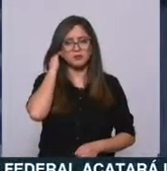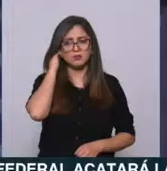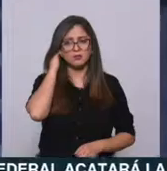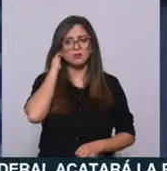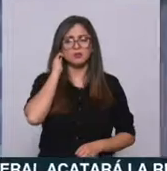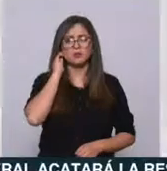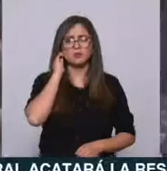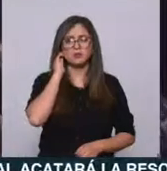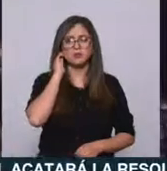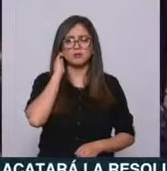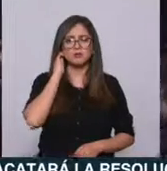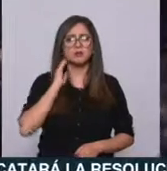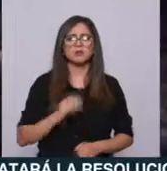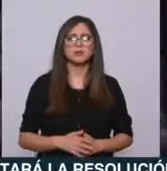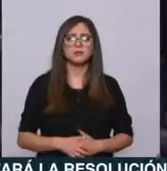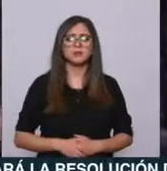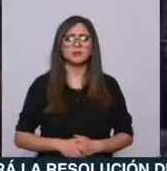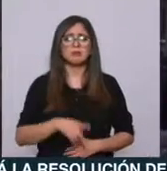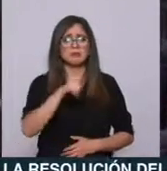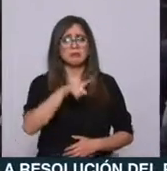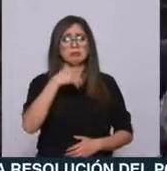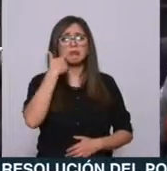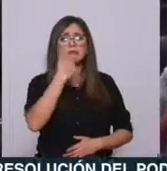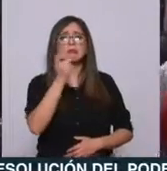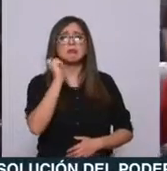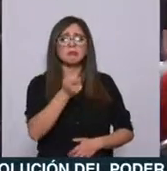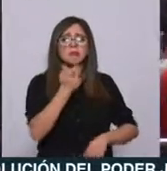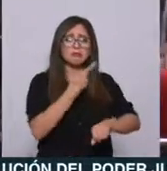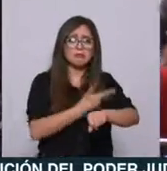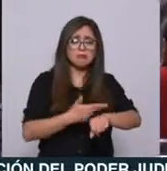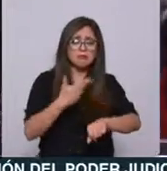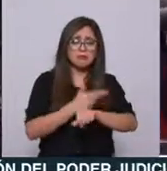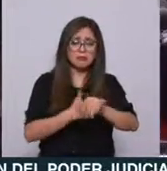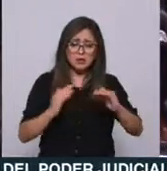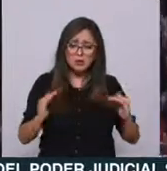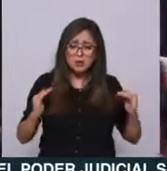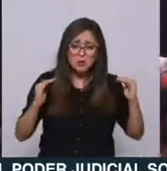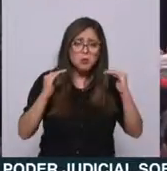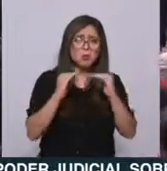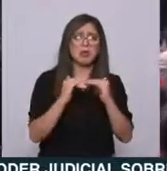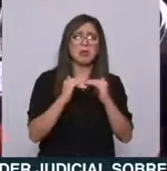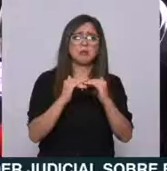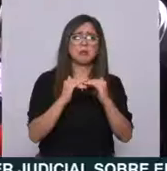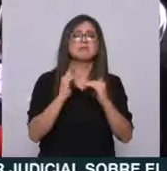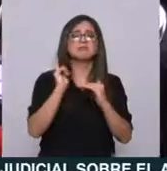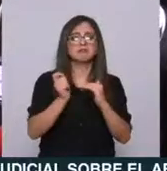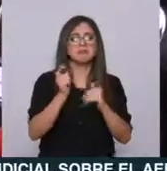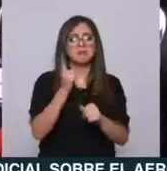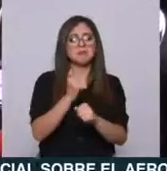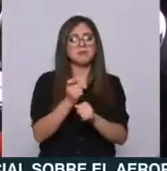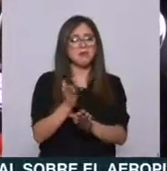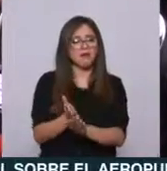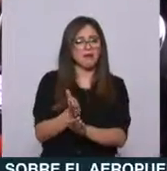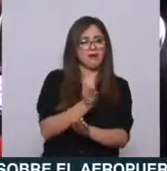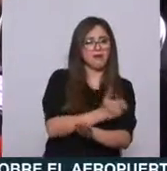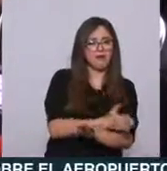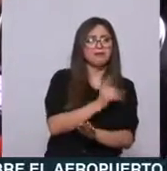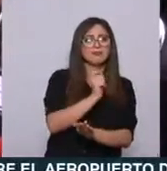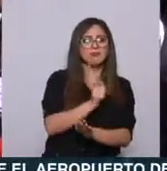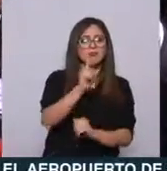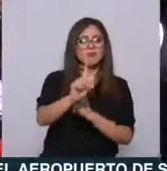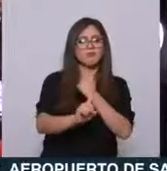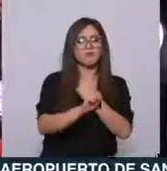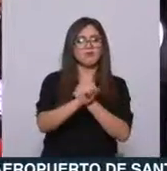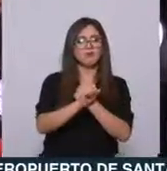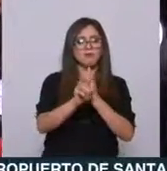si realmente lo que quieren resolver es el problema de la igualdad, hay suficientes problemas por donde empezar en materia educativa en